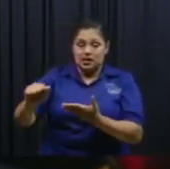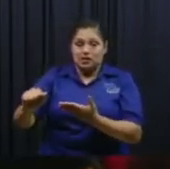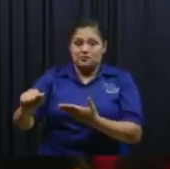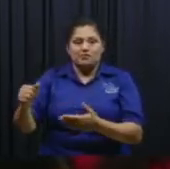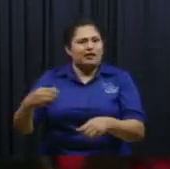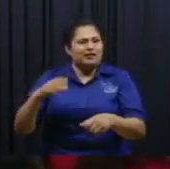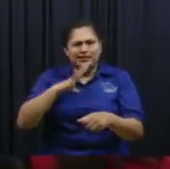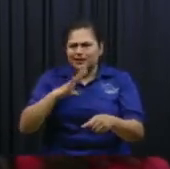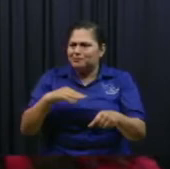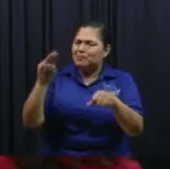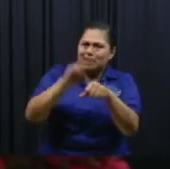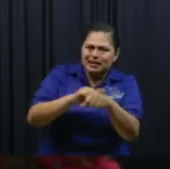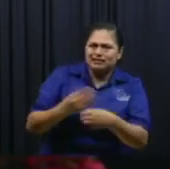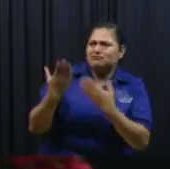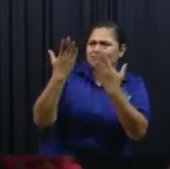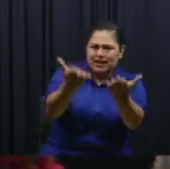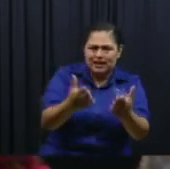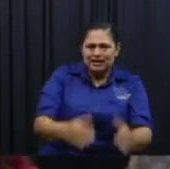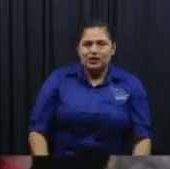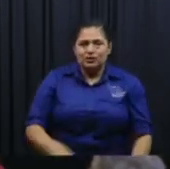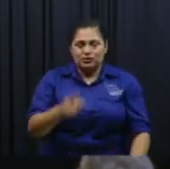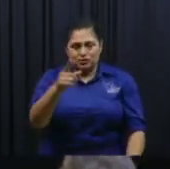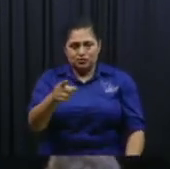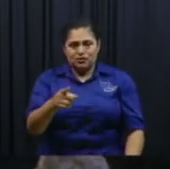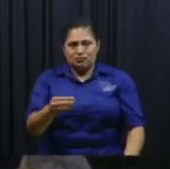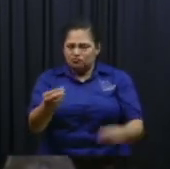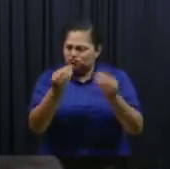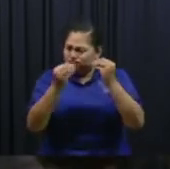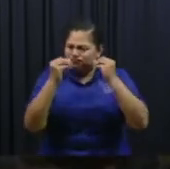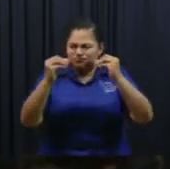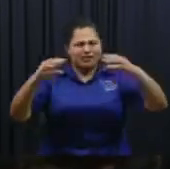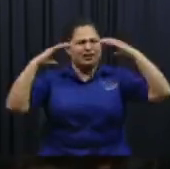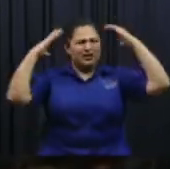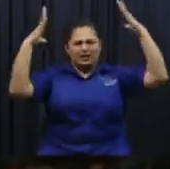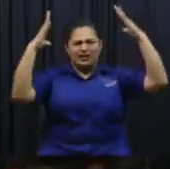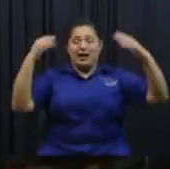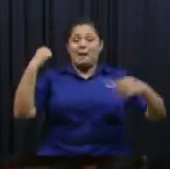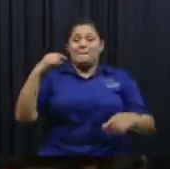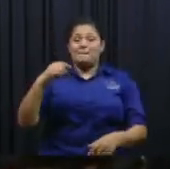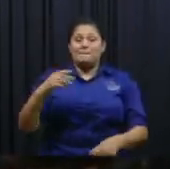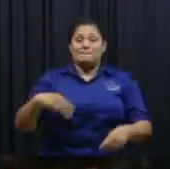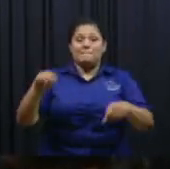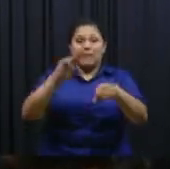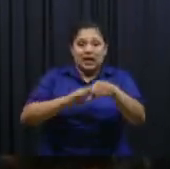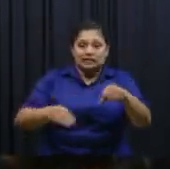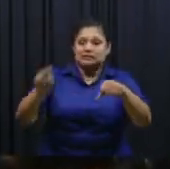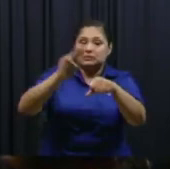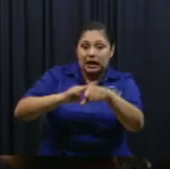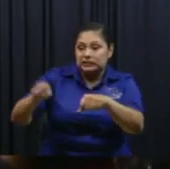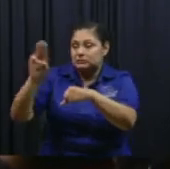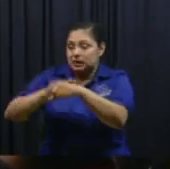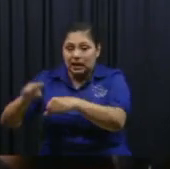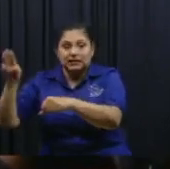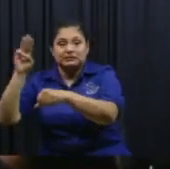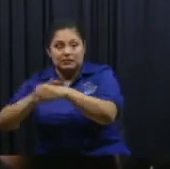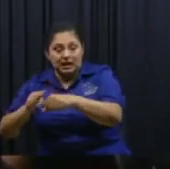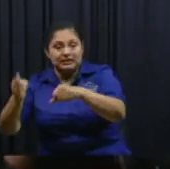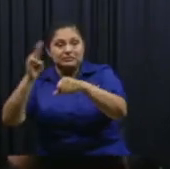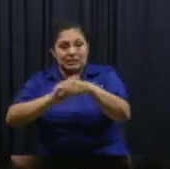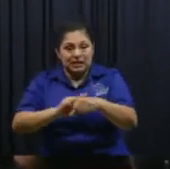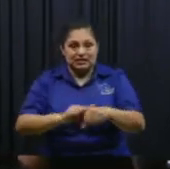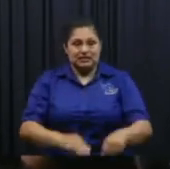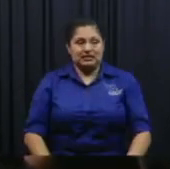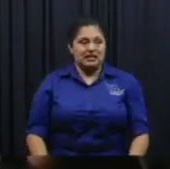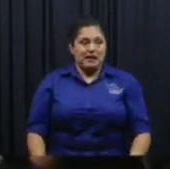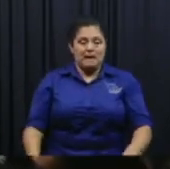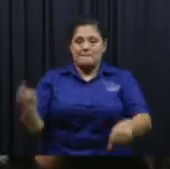dieciocho recibiste los dones Sí pues sobreabundas en dones Pero hay más porque hay fruto y siempre hay más y hay más y hay más y